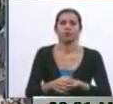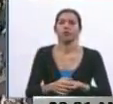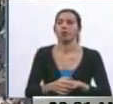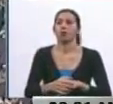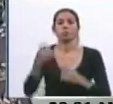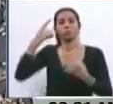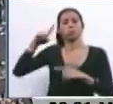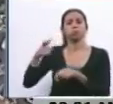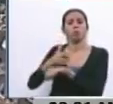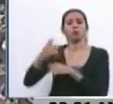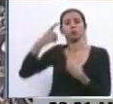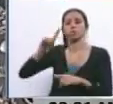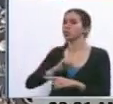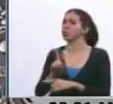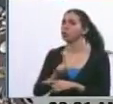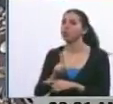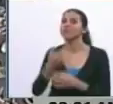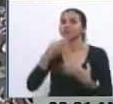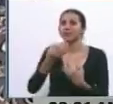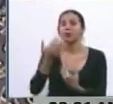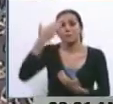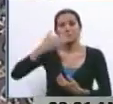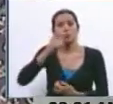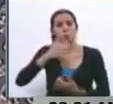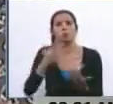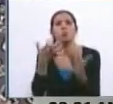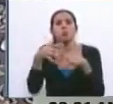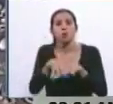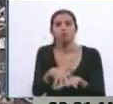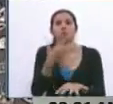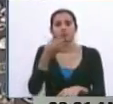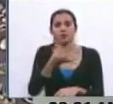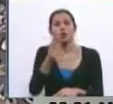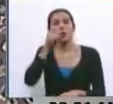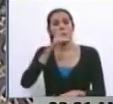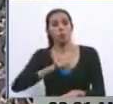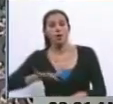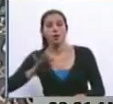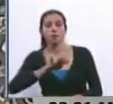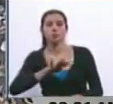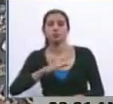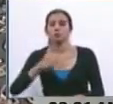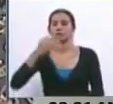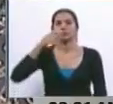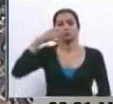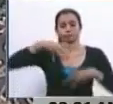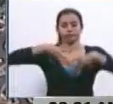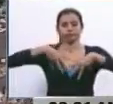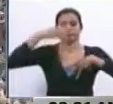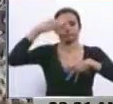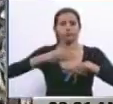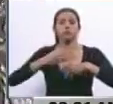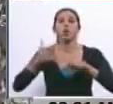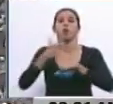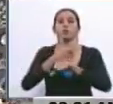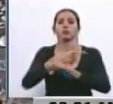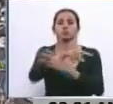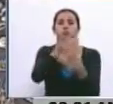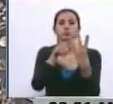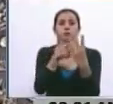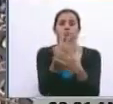es un lema, es una unidad real. Nosotros somos pueblo, ejército y gobierno. Somos